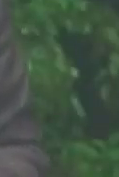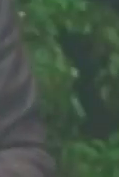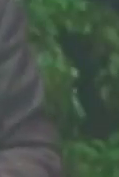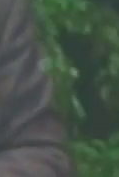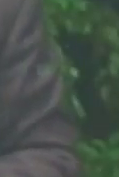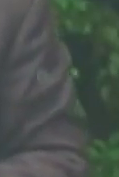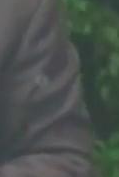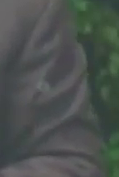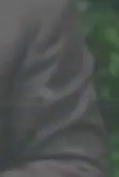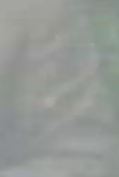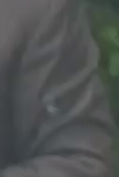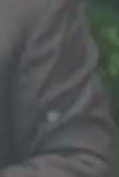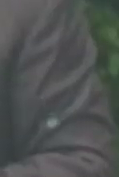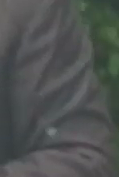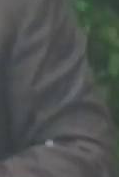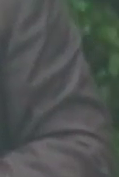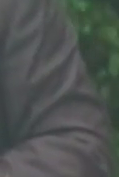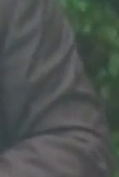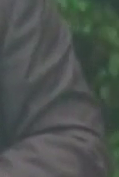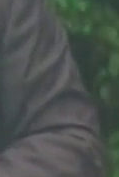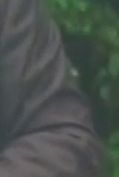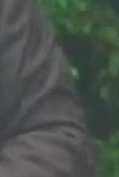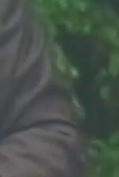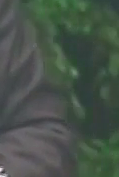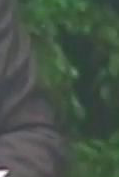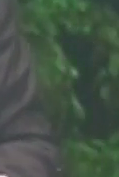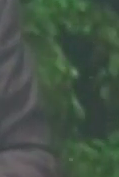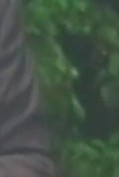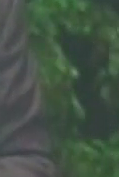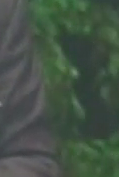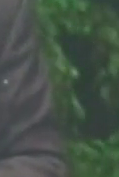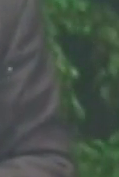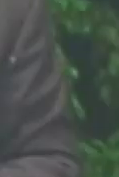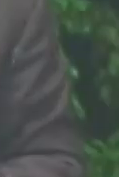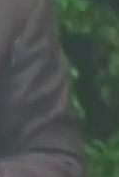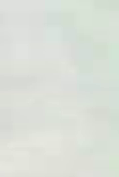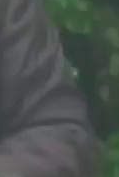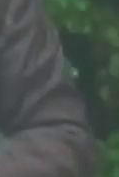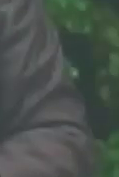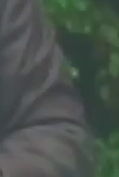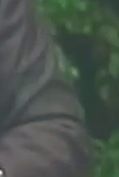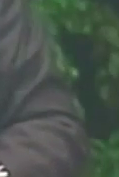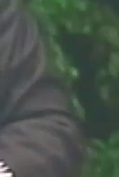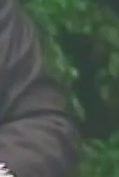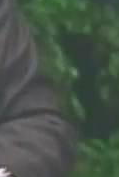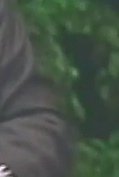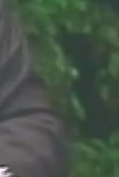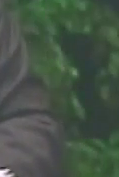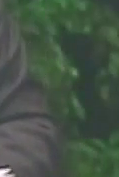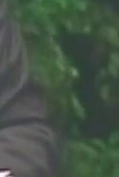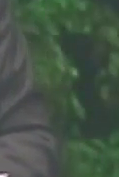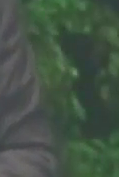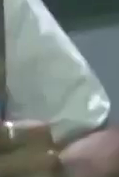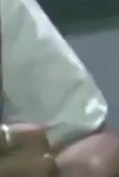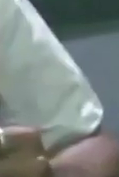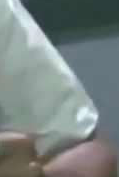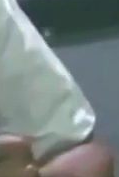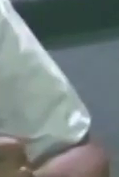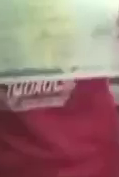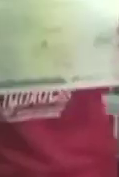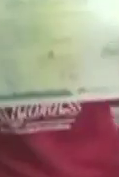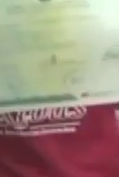De octubre, día de San Simón, día de la nacional de la alfabetización y del territorio libre de